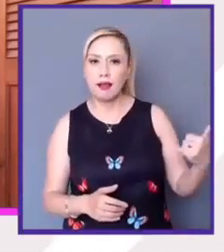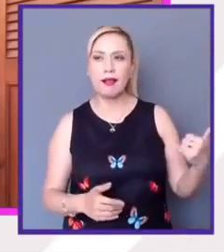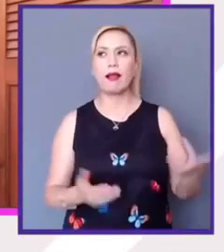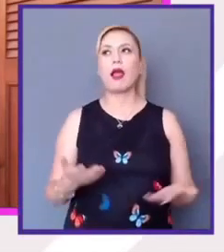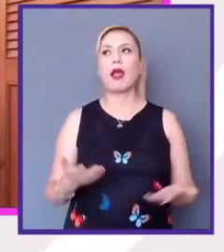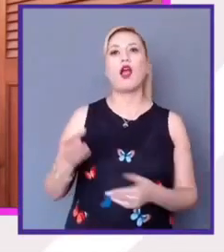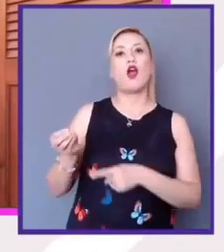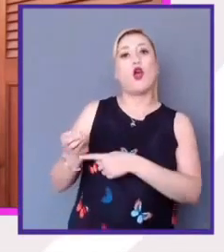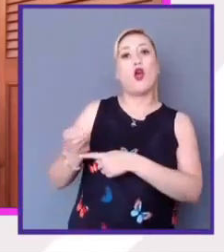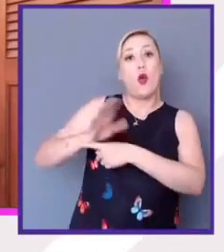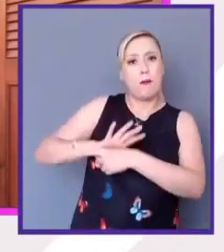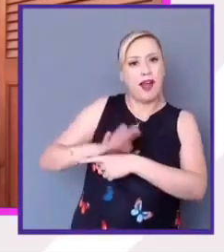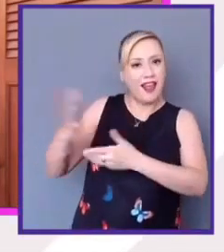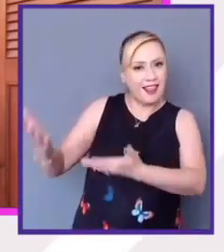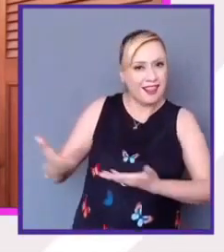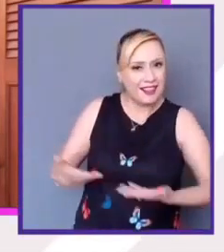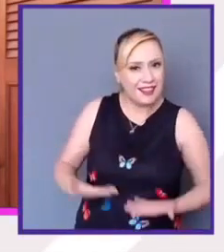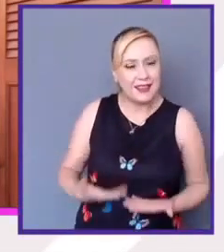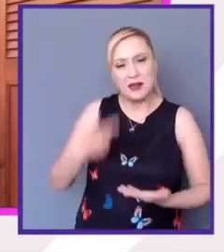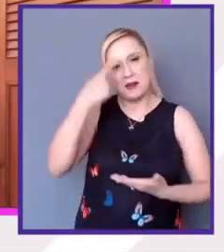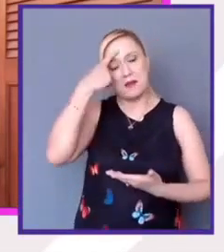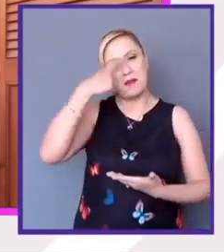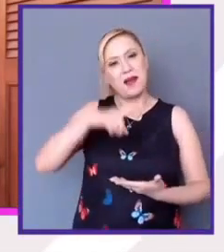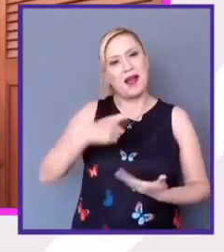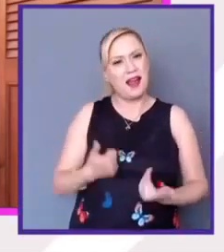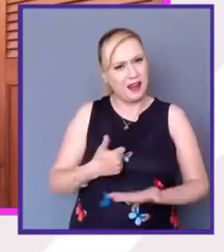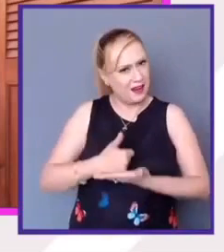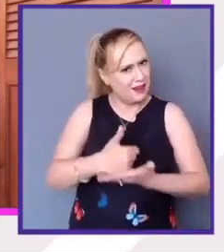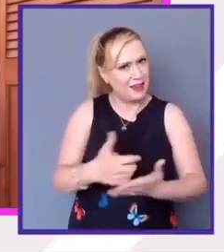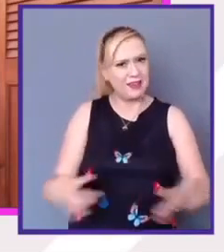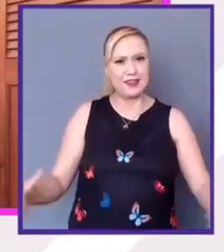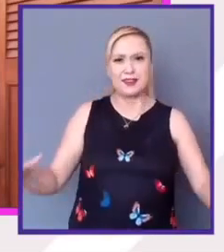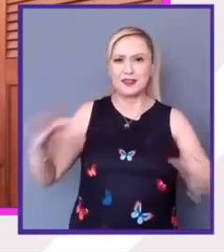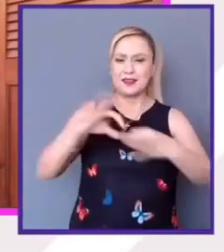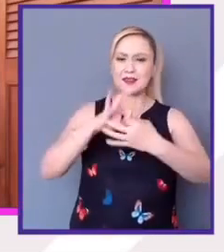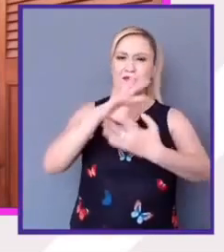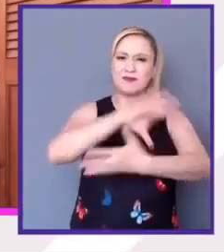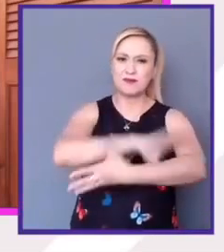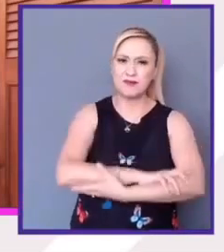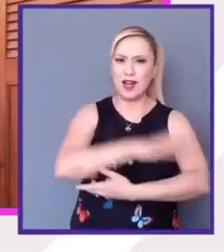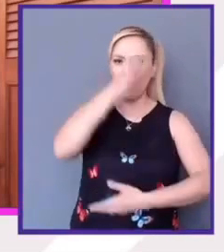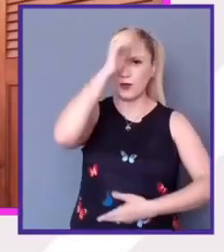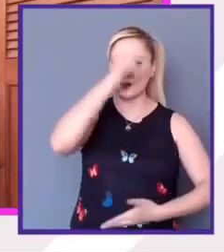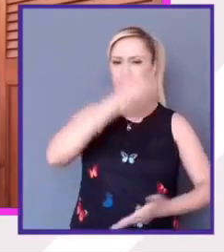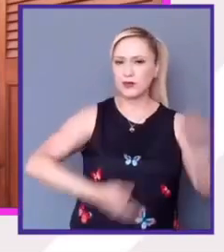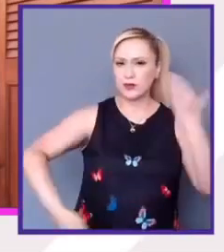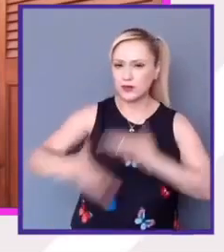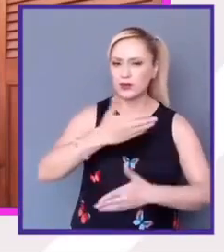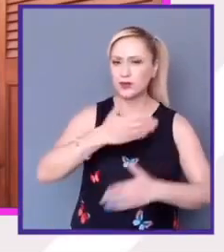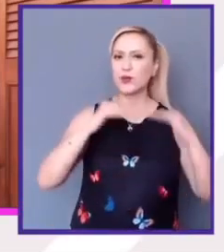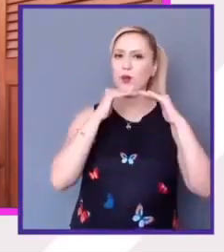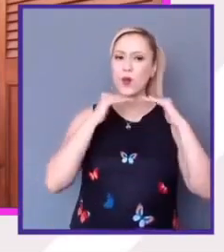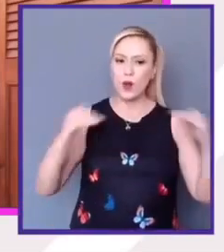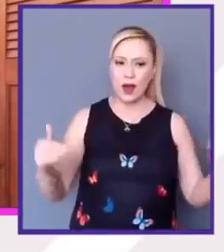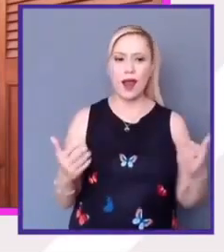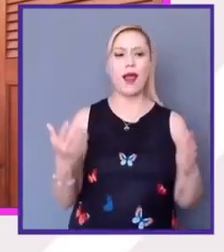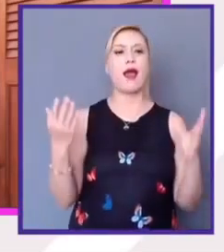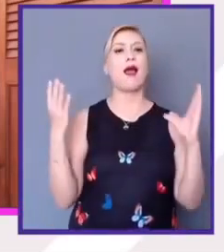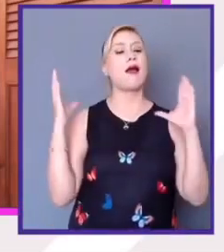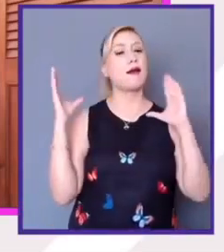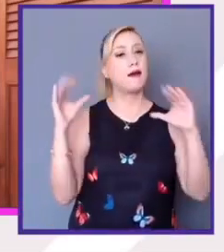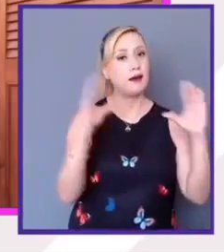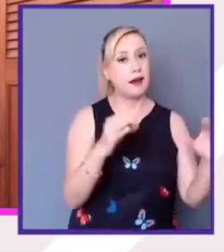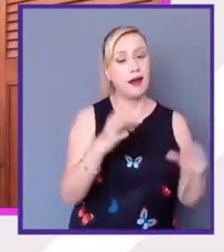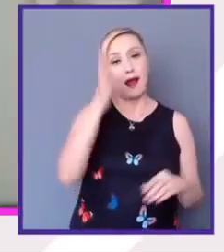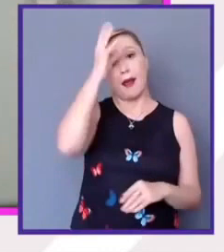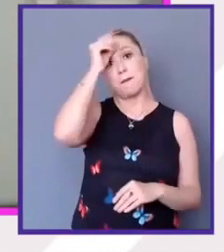supuesto, para formar parte de esta plataforma del Gran Acuerdo por el Trato Igualitario, capacitarse, y ese